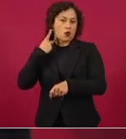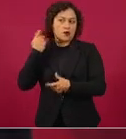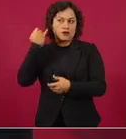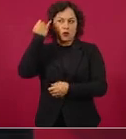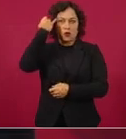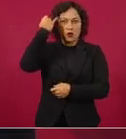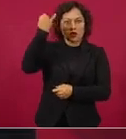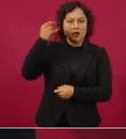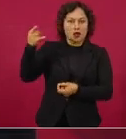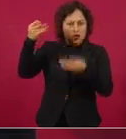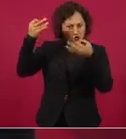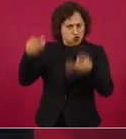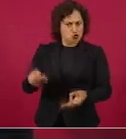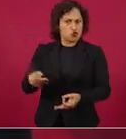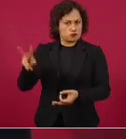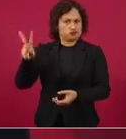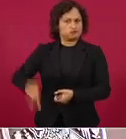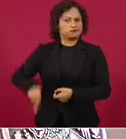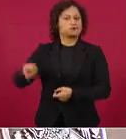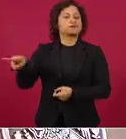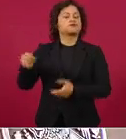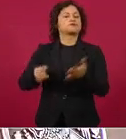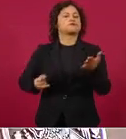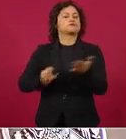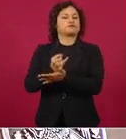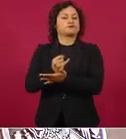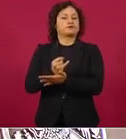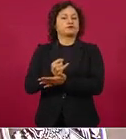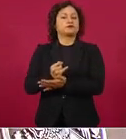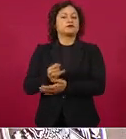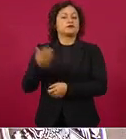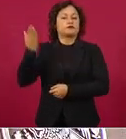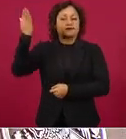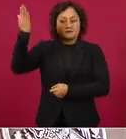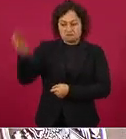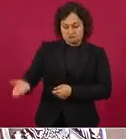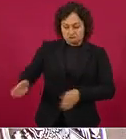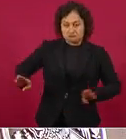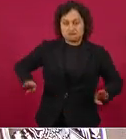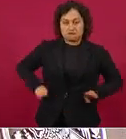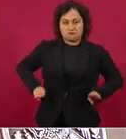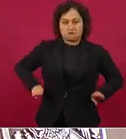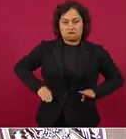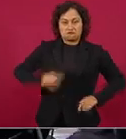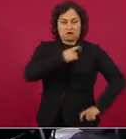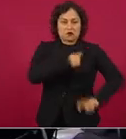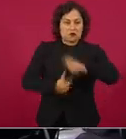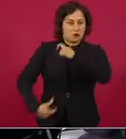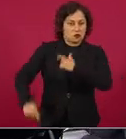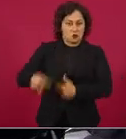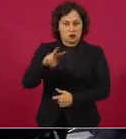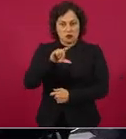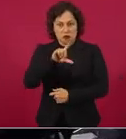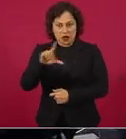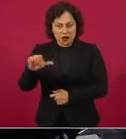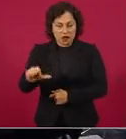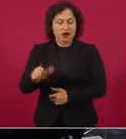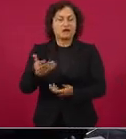y ser, por ejemplo, que se le nota, ¿no?, villista, le decía yo que el mejor